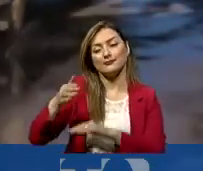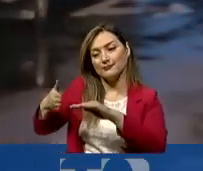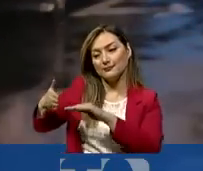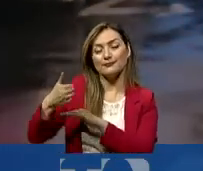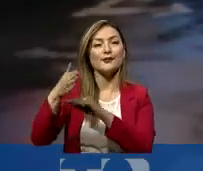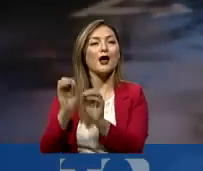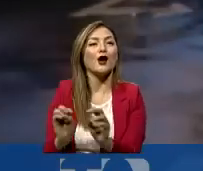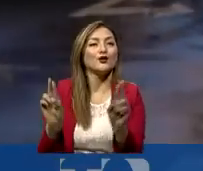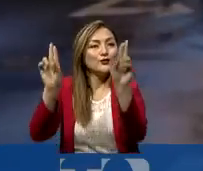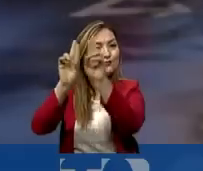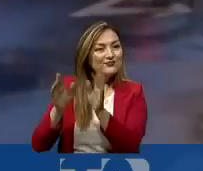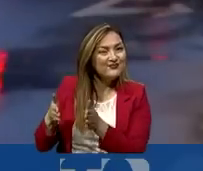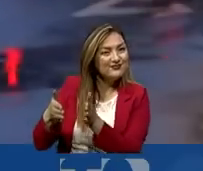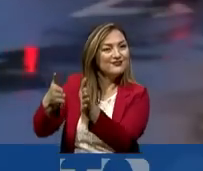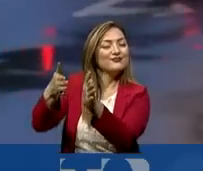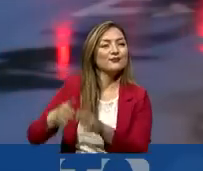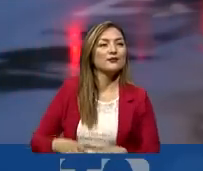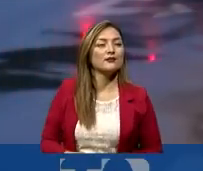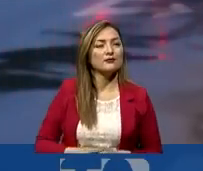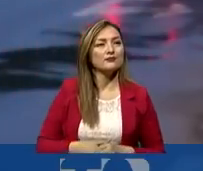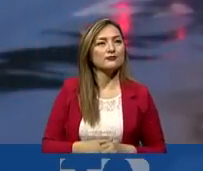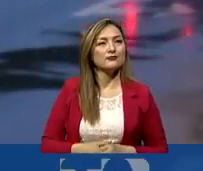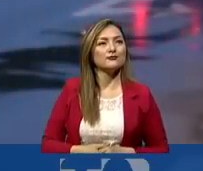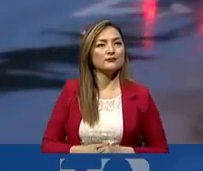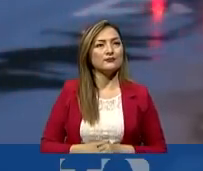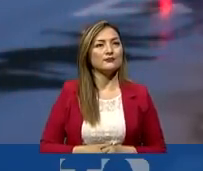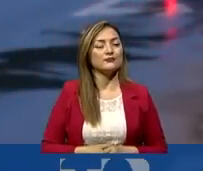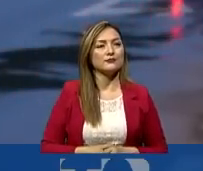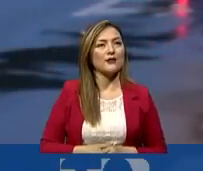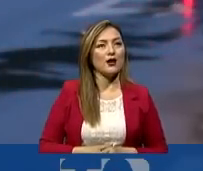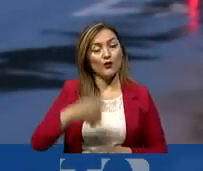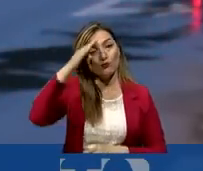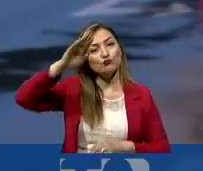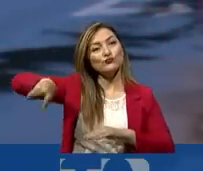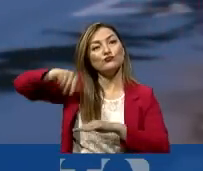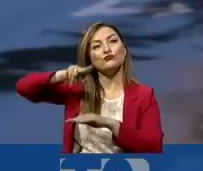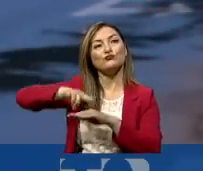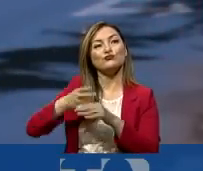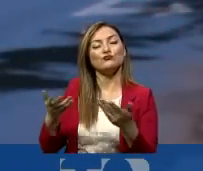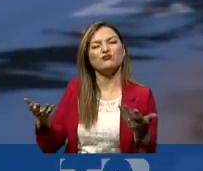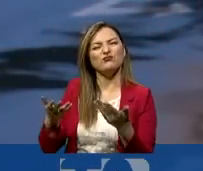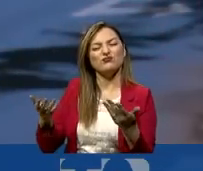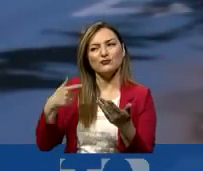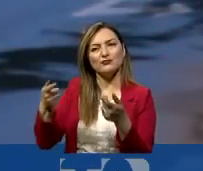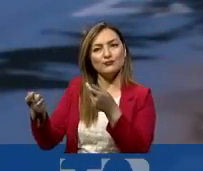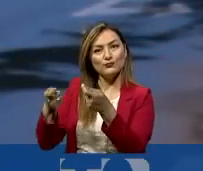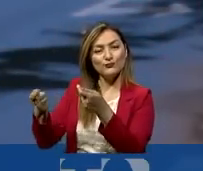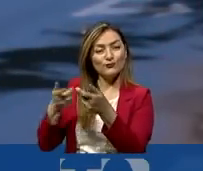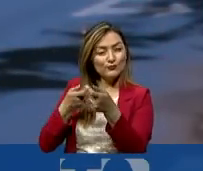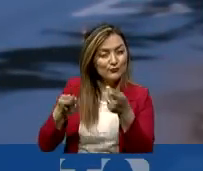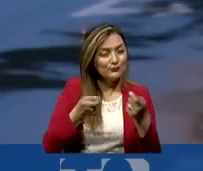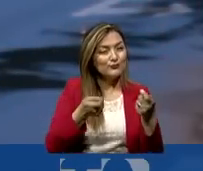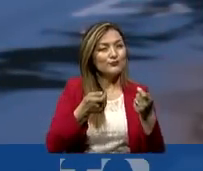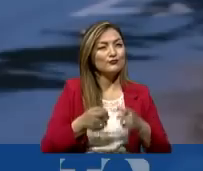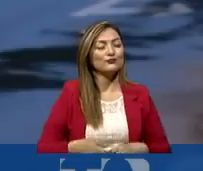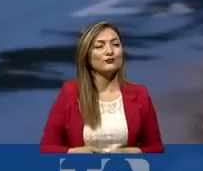minutos la Policía Nacional ejecutará varios operativos en esta zona y en otras zonas de la ciudad. También con respecto